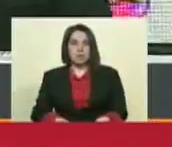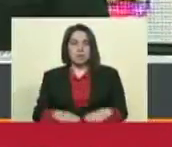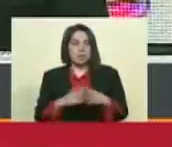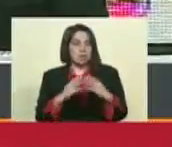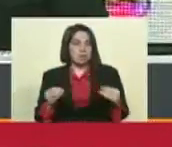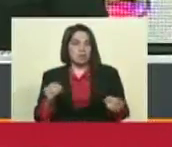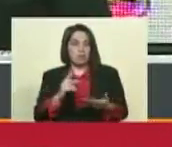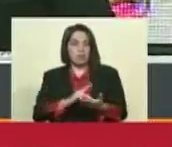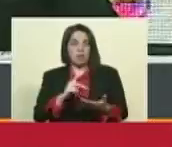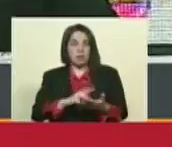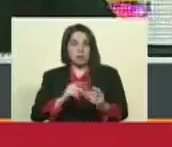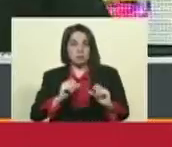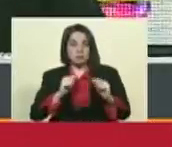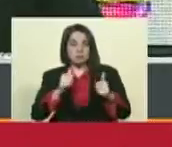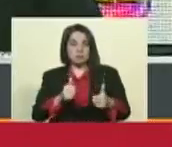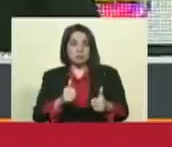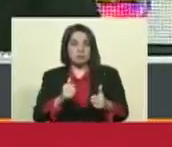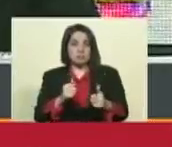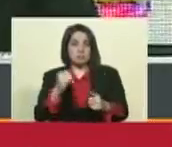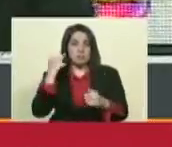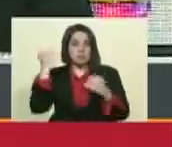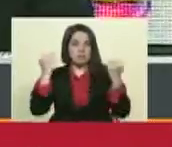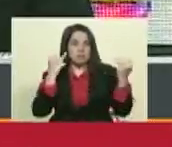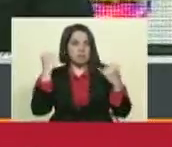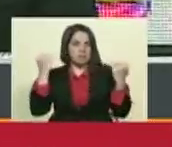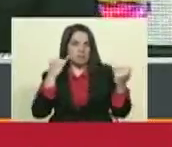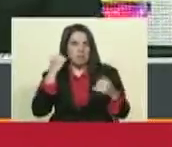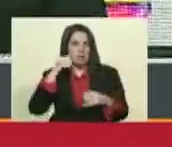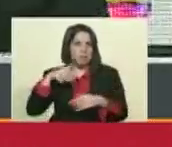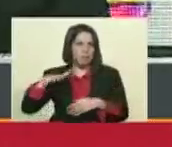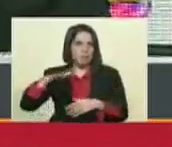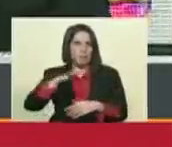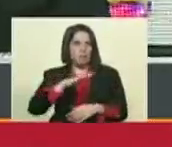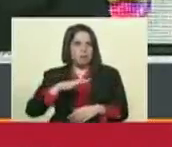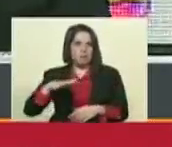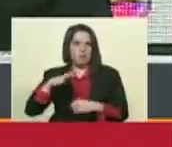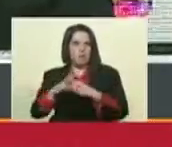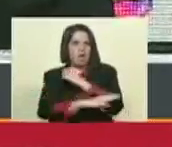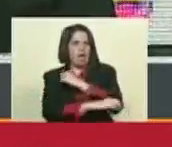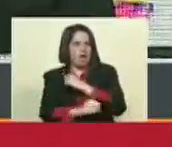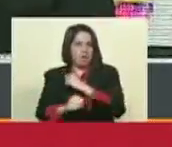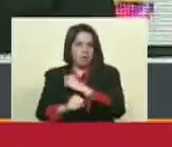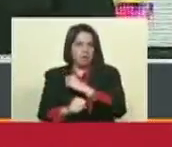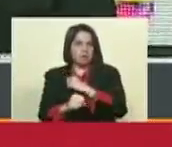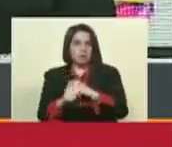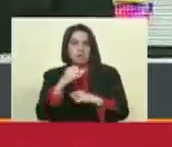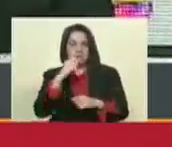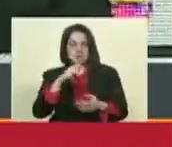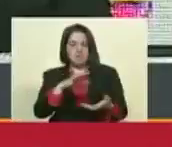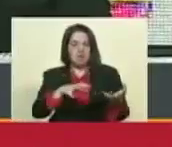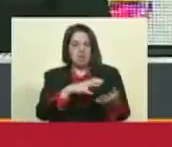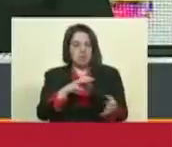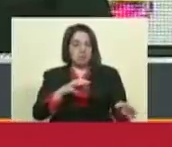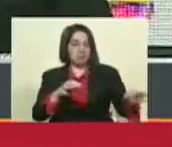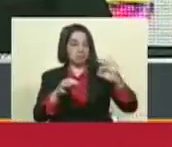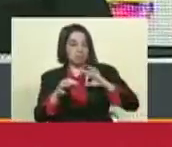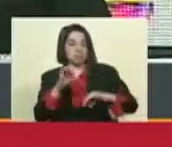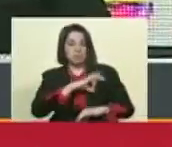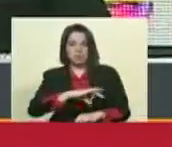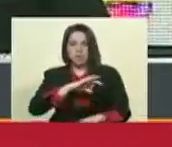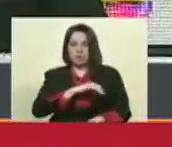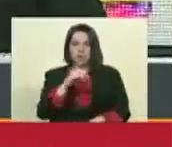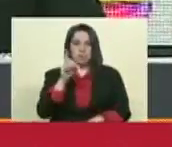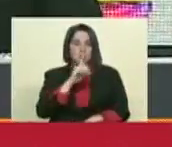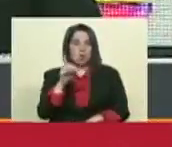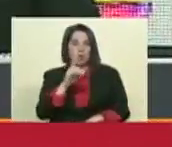iniciativas son recibidas por nuestro pueblo. La violencia no es un problema del socialismo. Pero la violencia